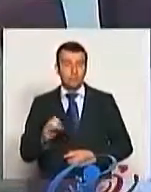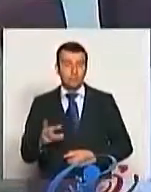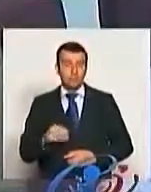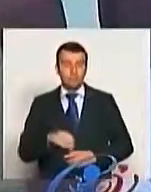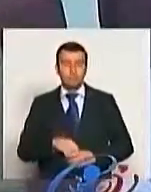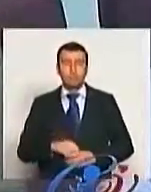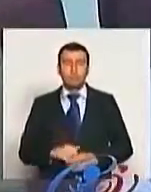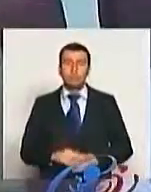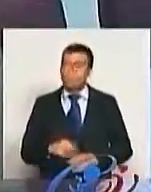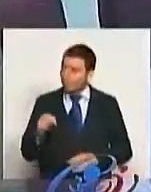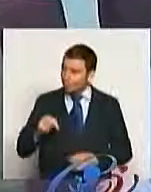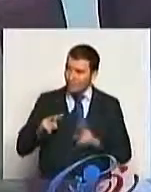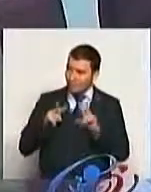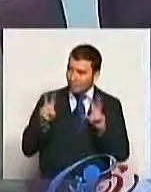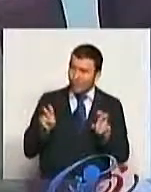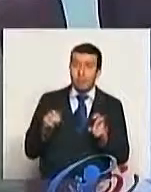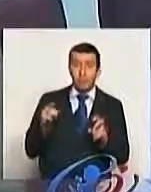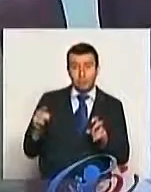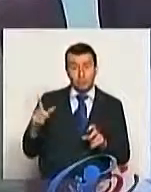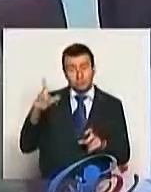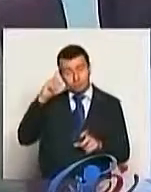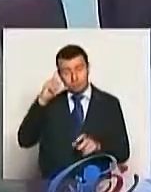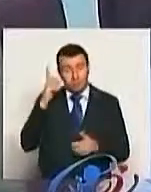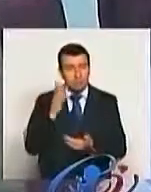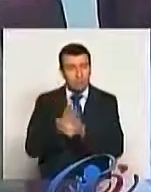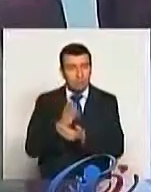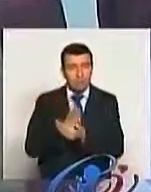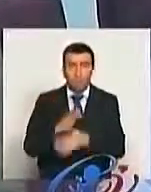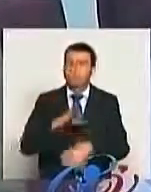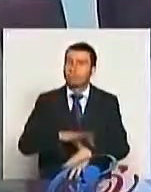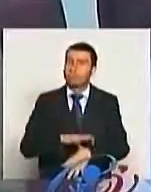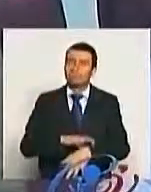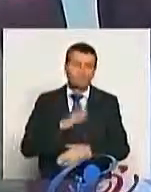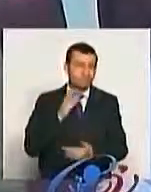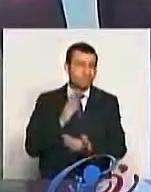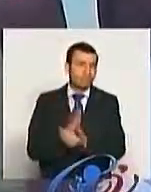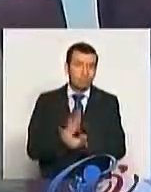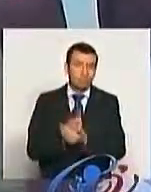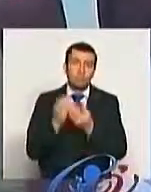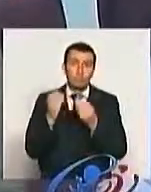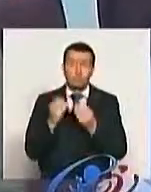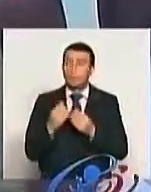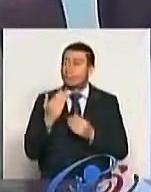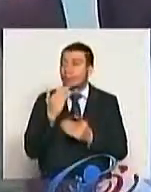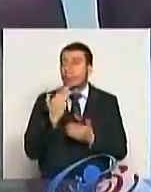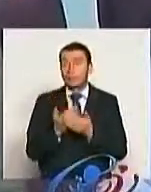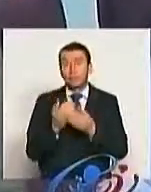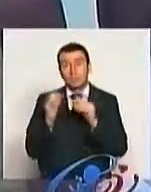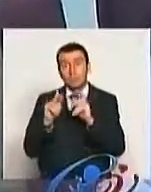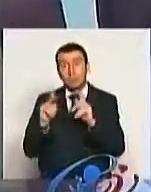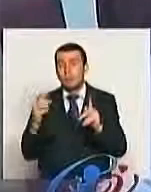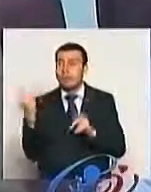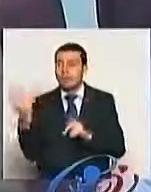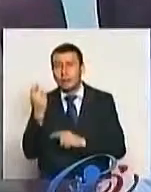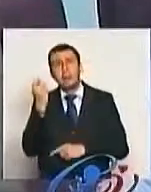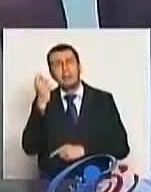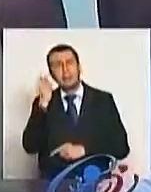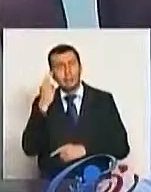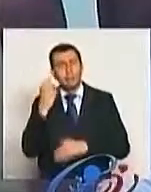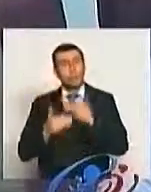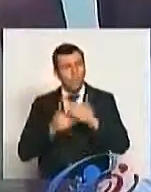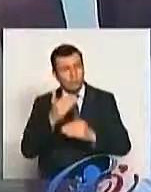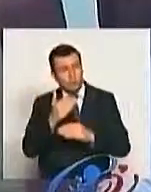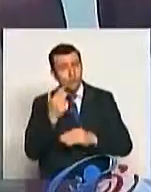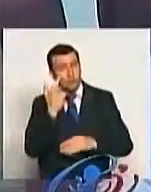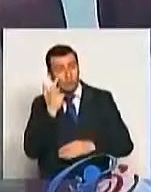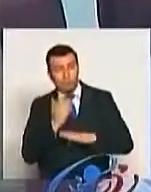tema de ginecología que es un motivo de consulta permanente y quiero agradecer a tantas personas que han entendido el proceso preventivo